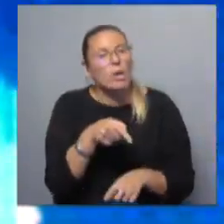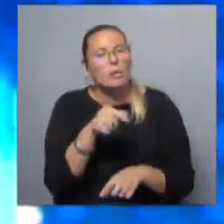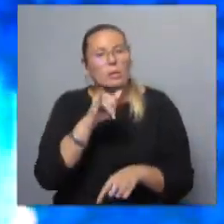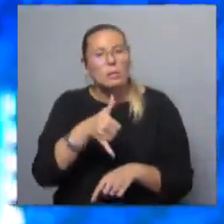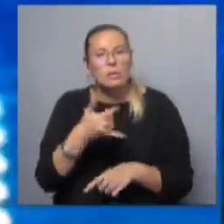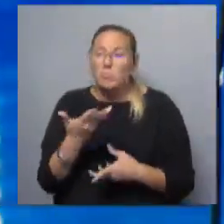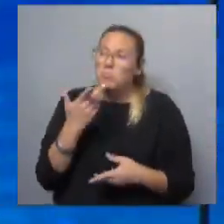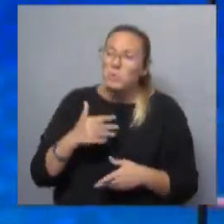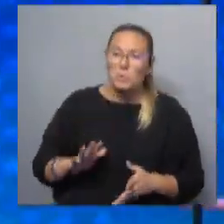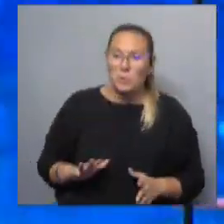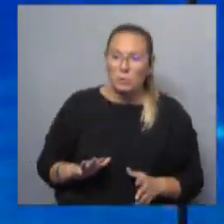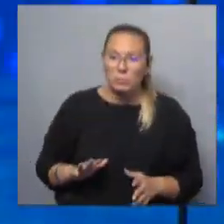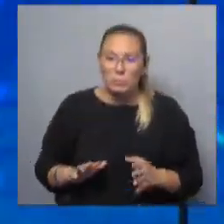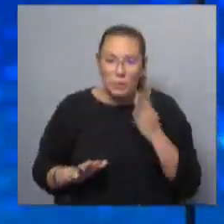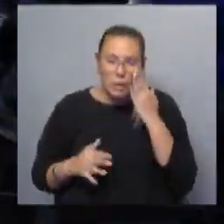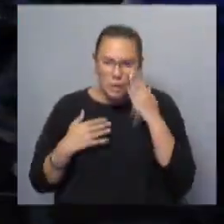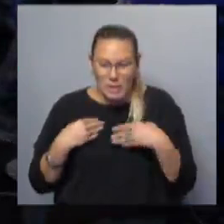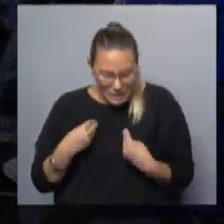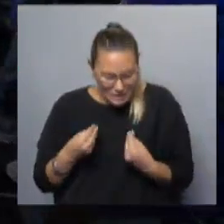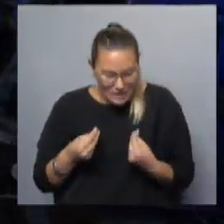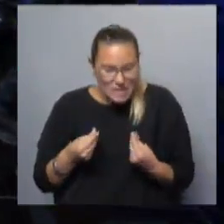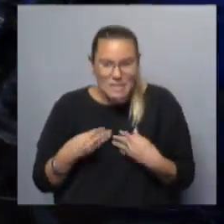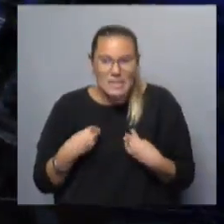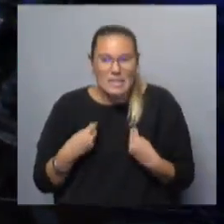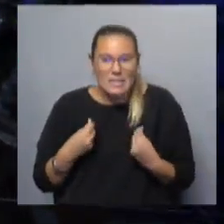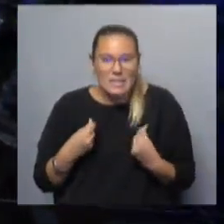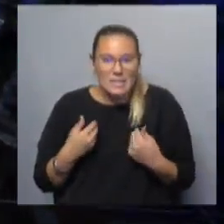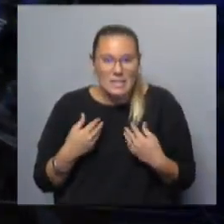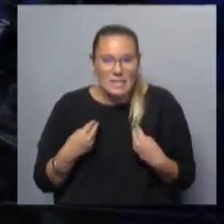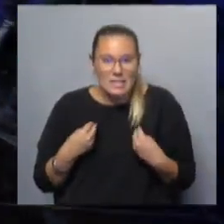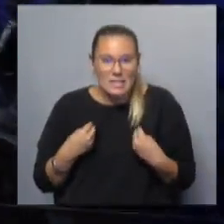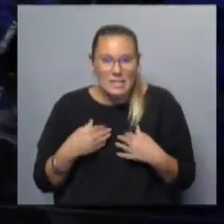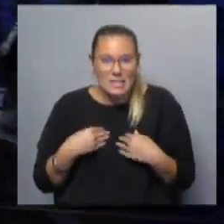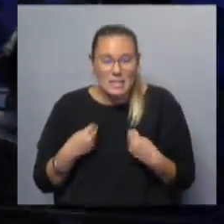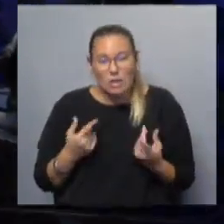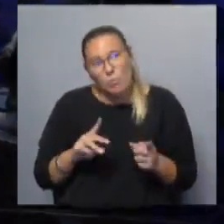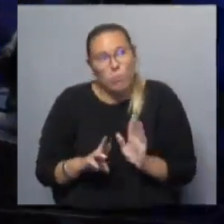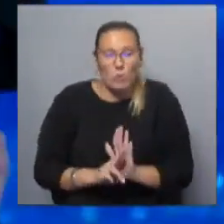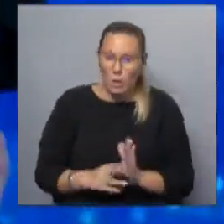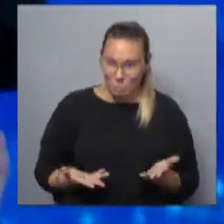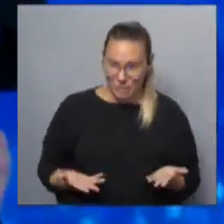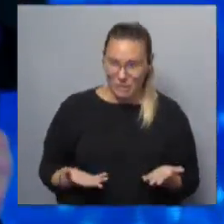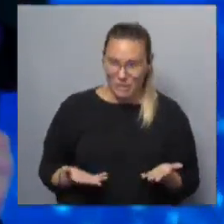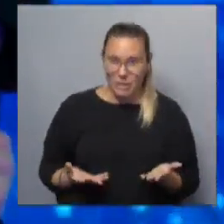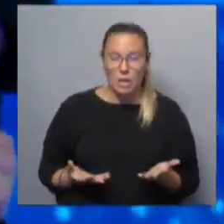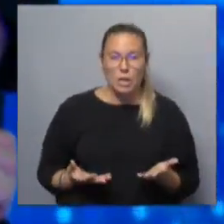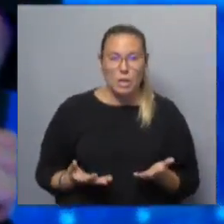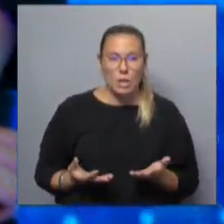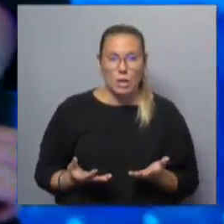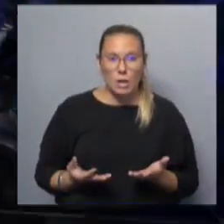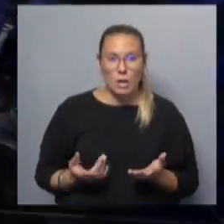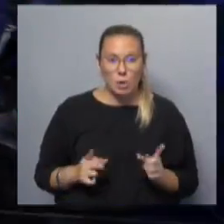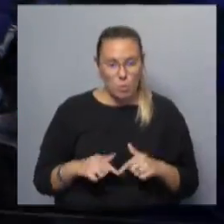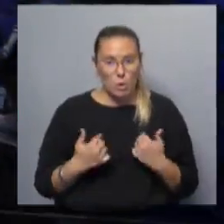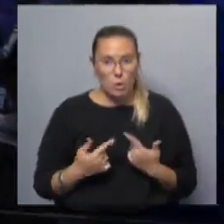Sí, no sé, y nos gustó. Quedó y sentimos que nos fue nombra, tomando, digamos, claro, de alguna manera. ¿Tiene como nos